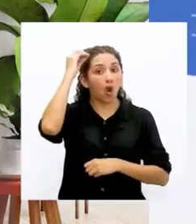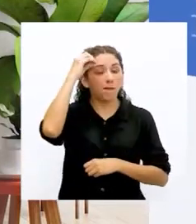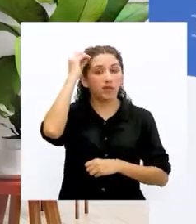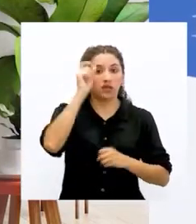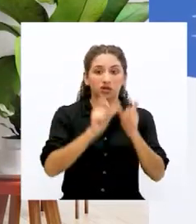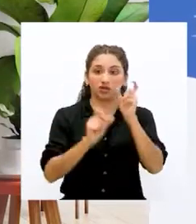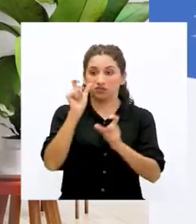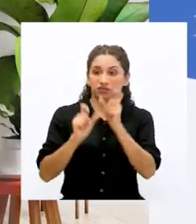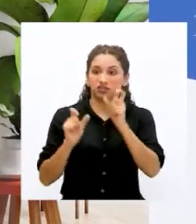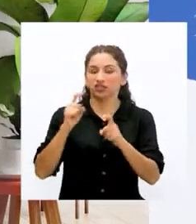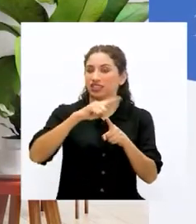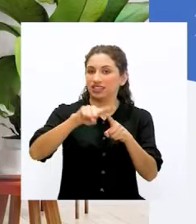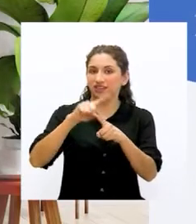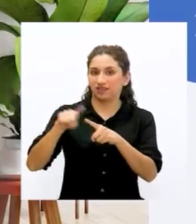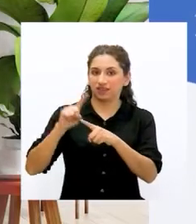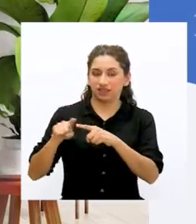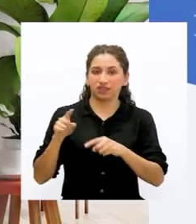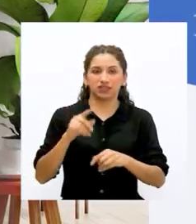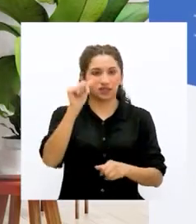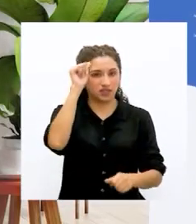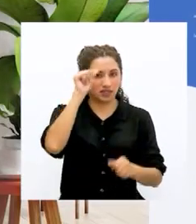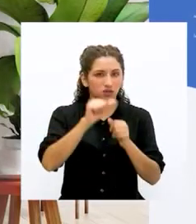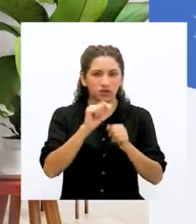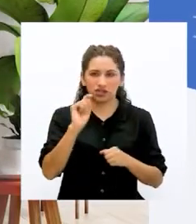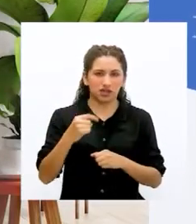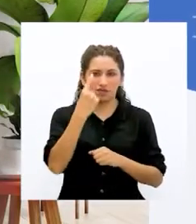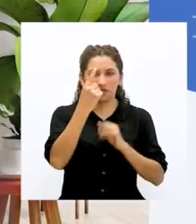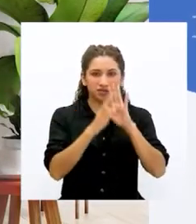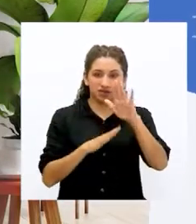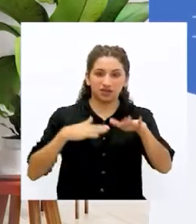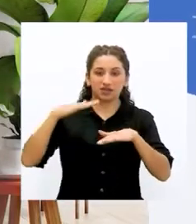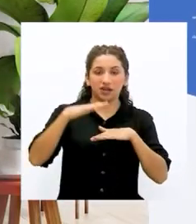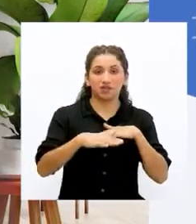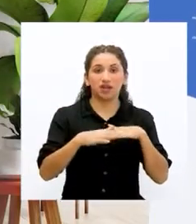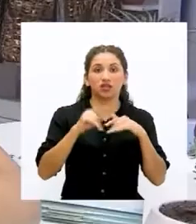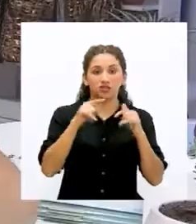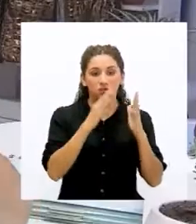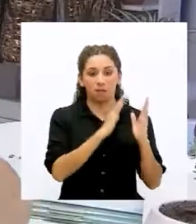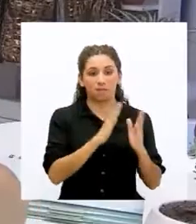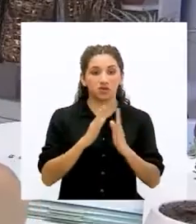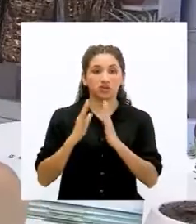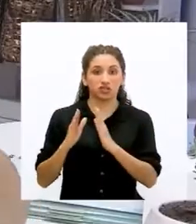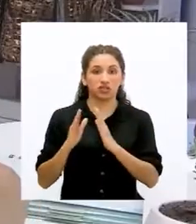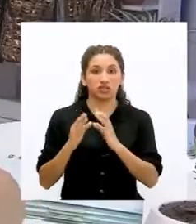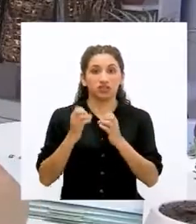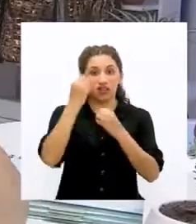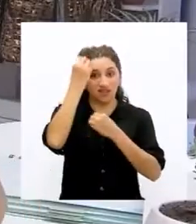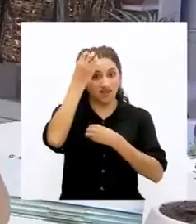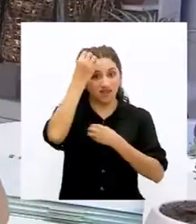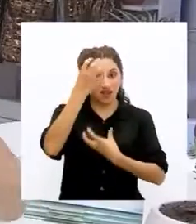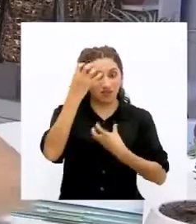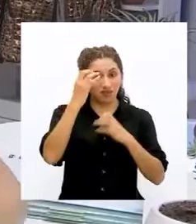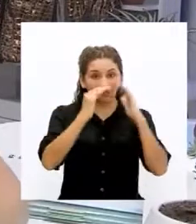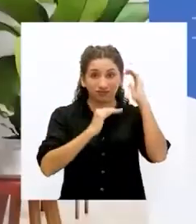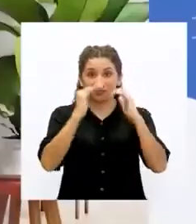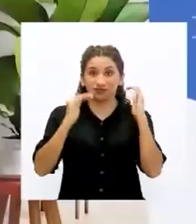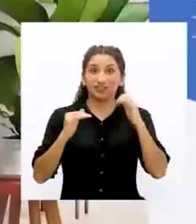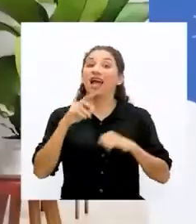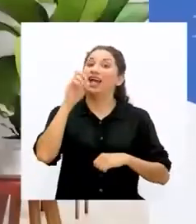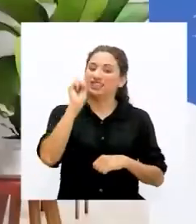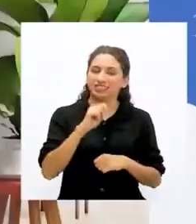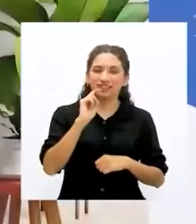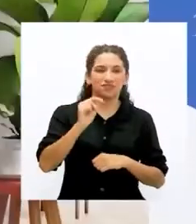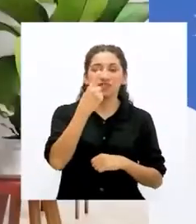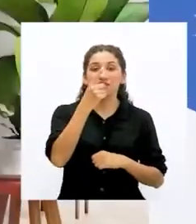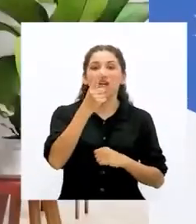través de encuestas. ¿Recuerdas el primer paso del proceso de la información estadística? Sí, es la recopilación de datos.